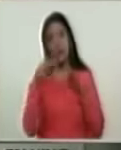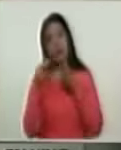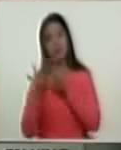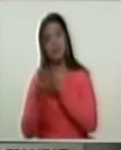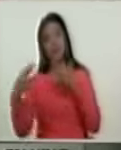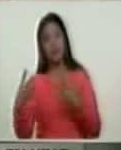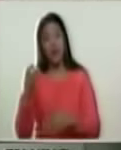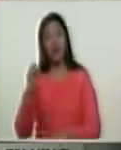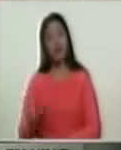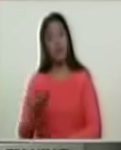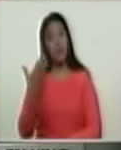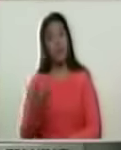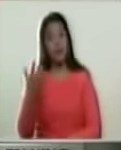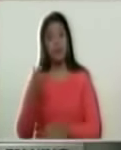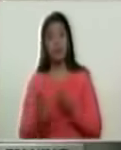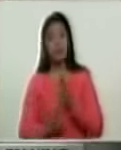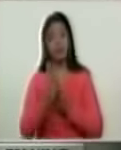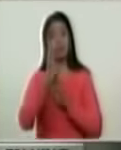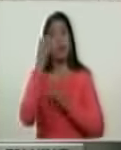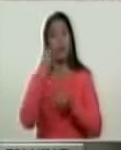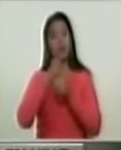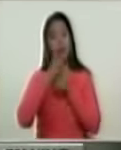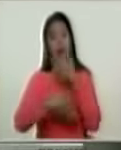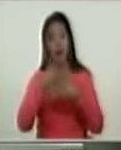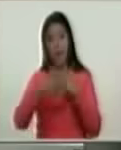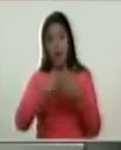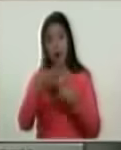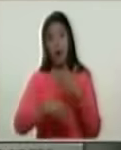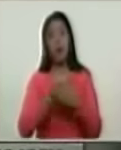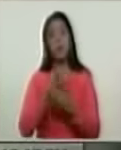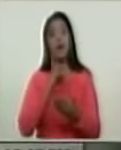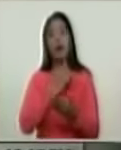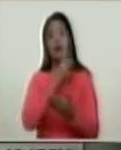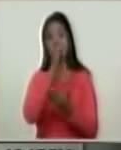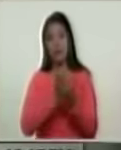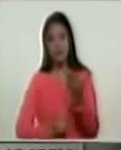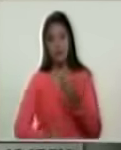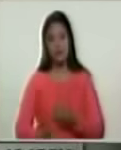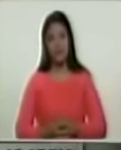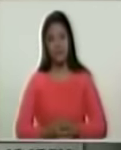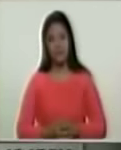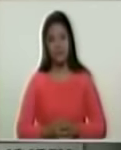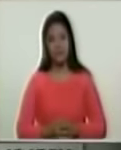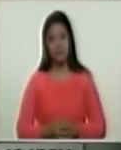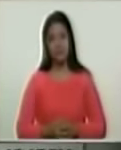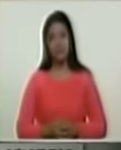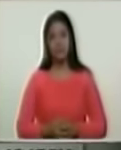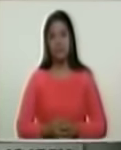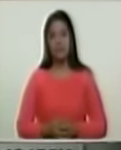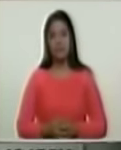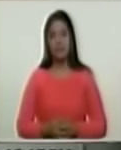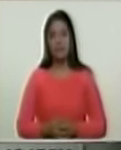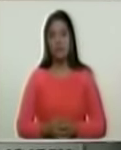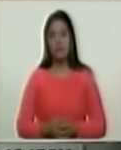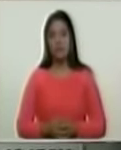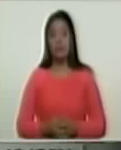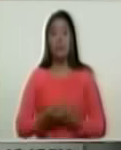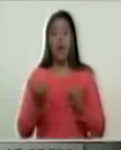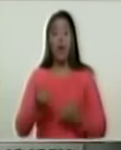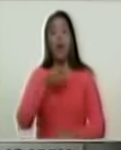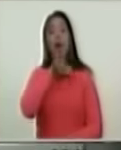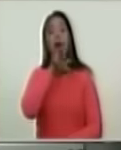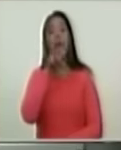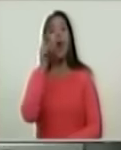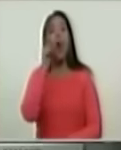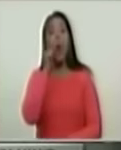de fortalecer e incrementar el trabajo que se viene desarrollando para el registro civil. Palabras a cargo del ciudadano Jorge Arreaza,